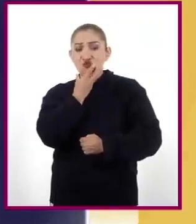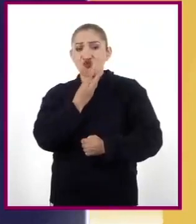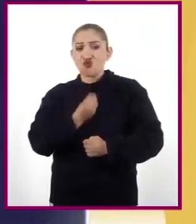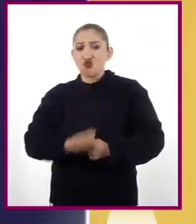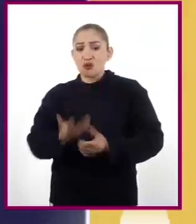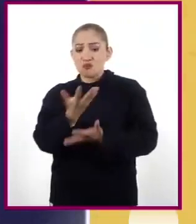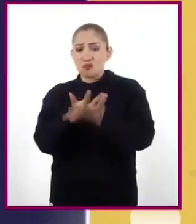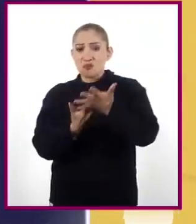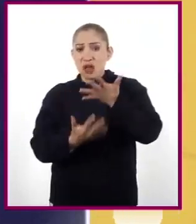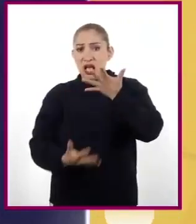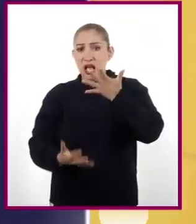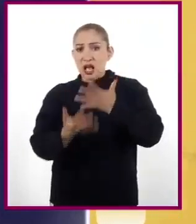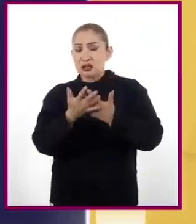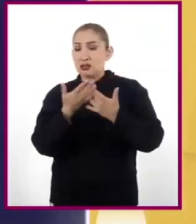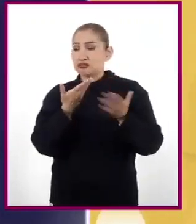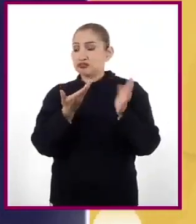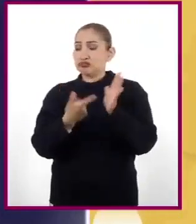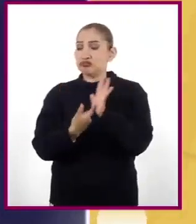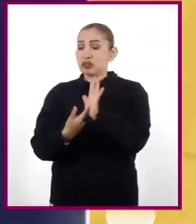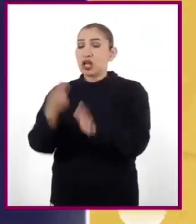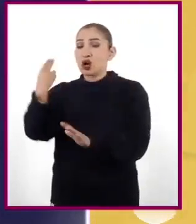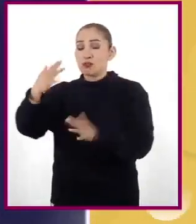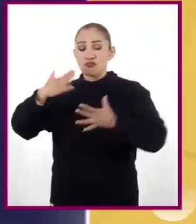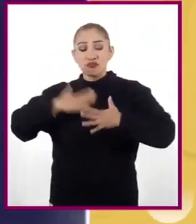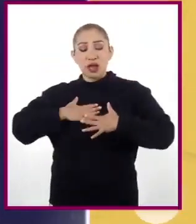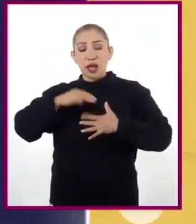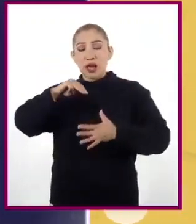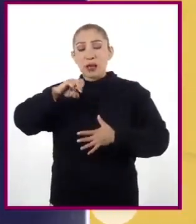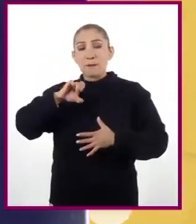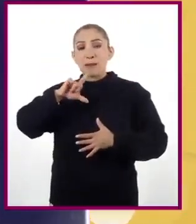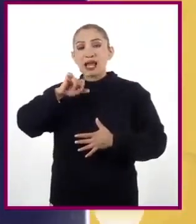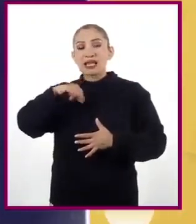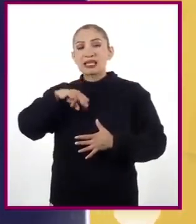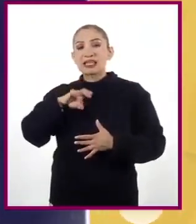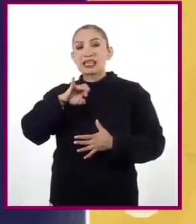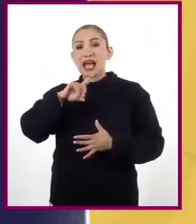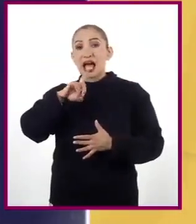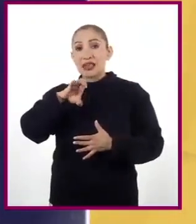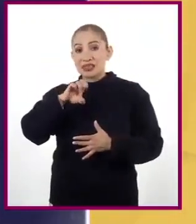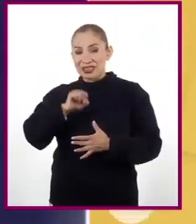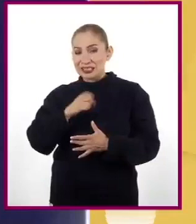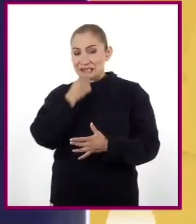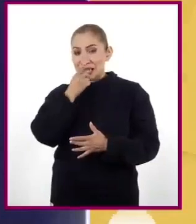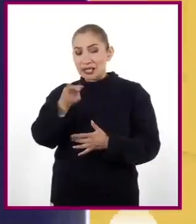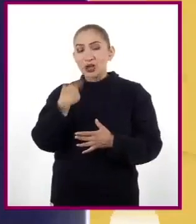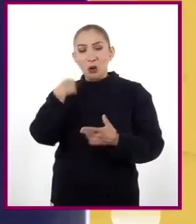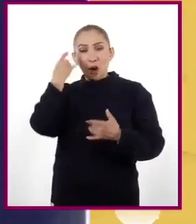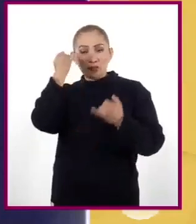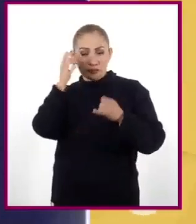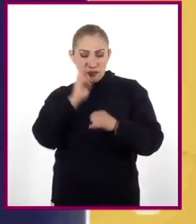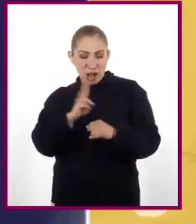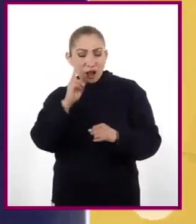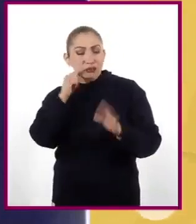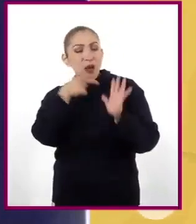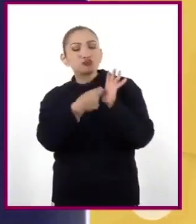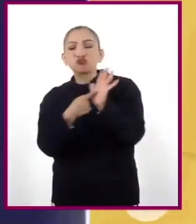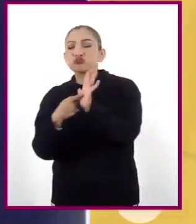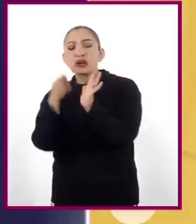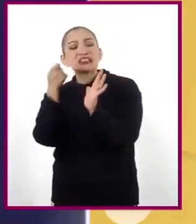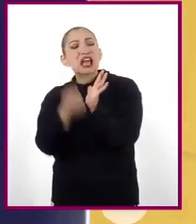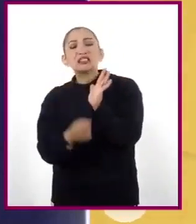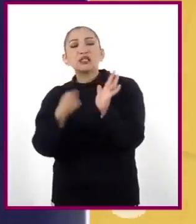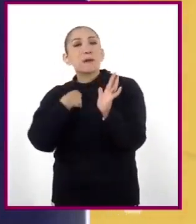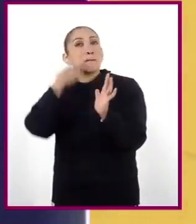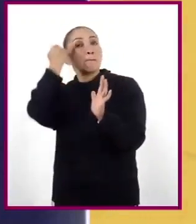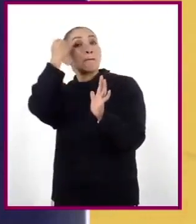y manos de gorrión que se presentó con el nombre de Melquíades, hizo una truculenta demostración pública de lo que